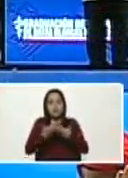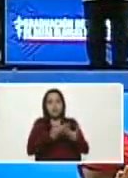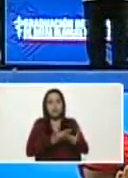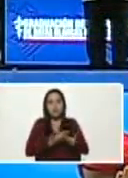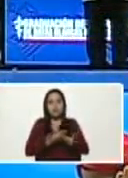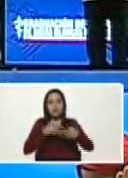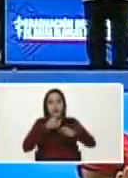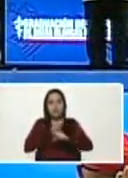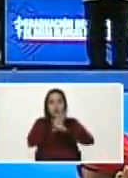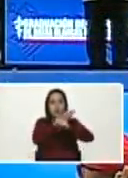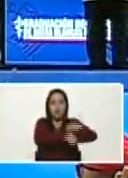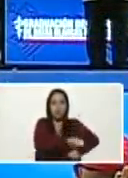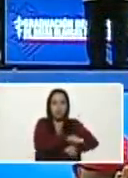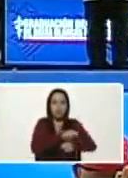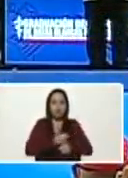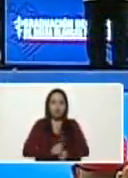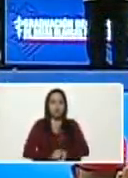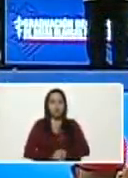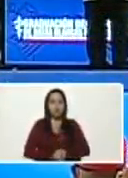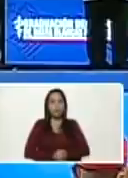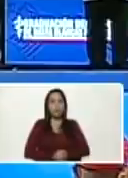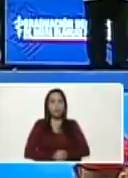y graduados,